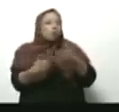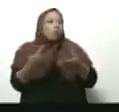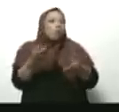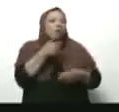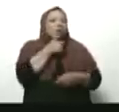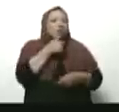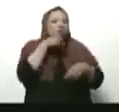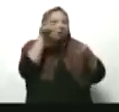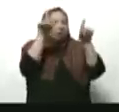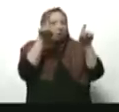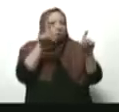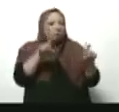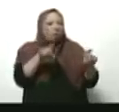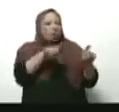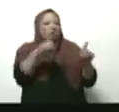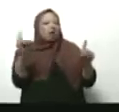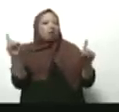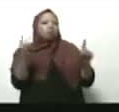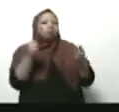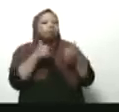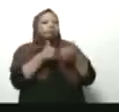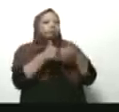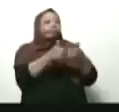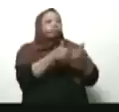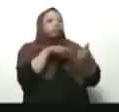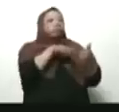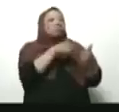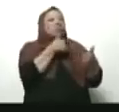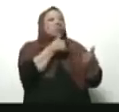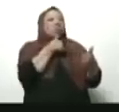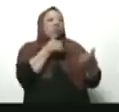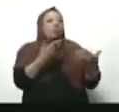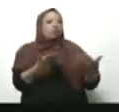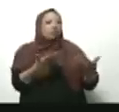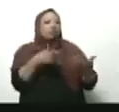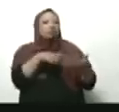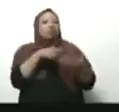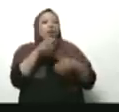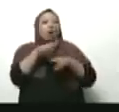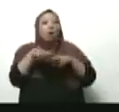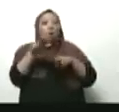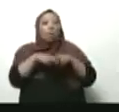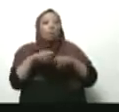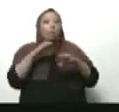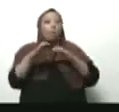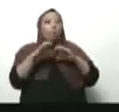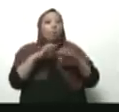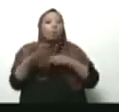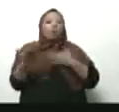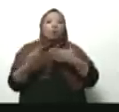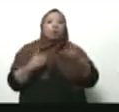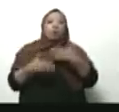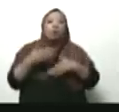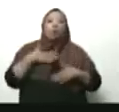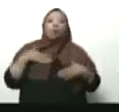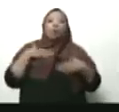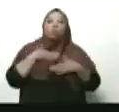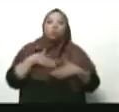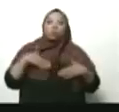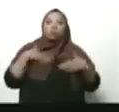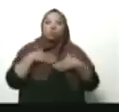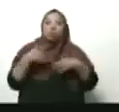fuentes confiables mantener canales de comunicación con los niños niñas y adolescentes generar vínculos de confianza